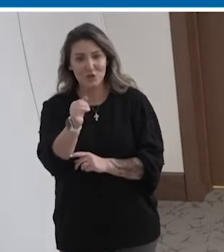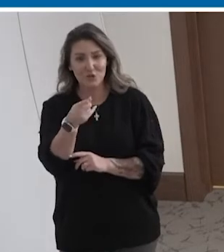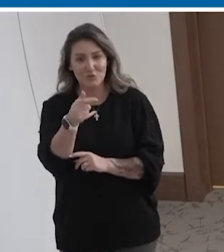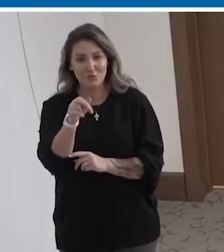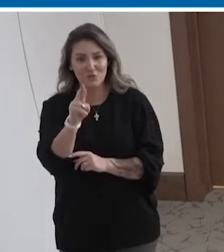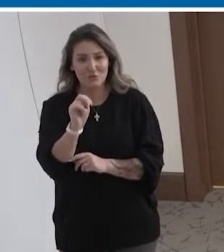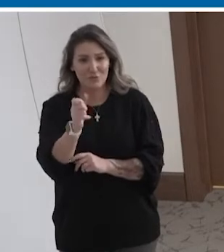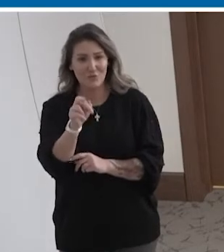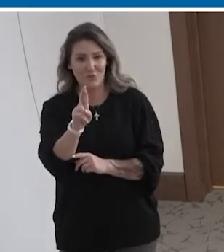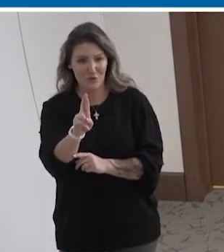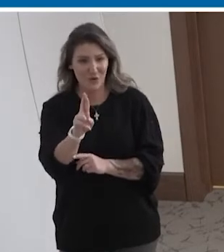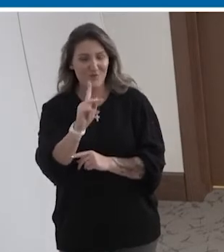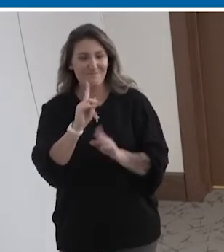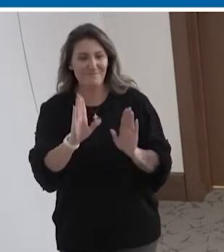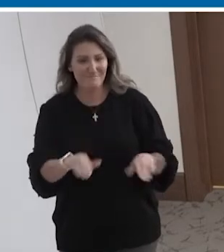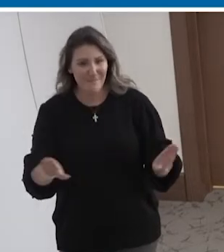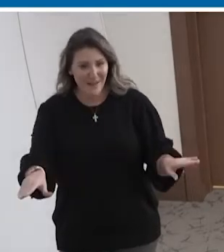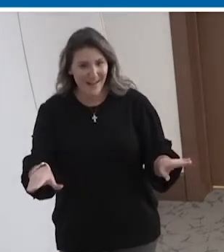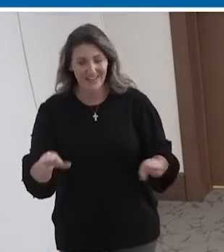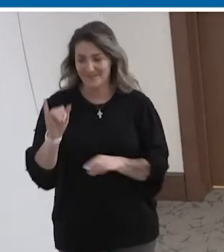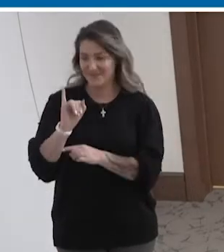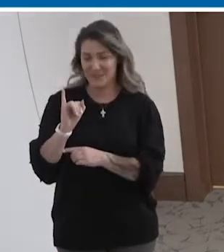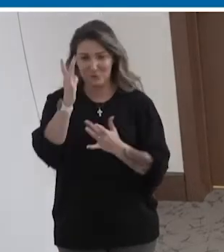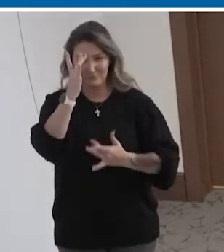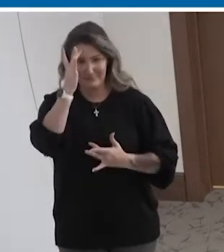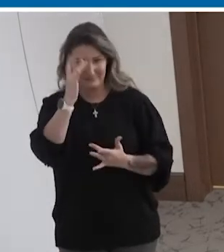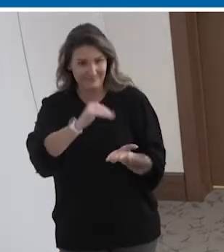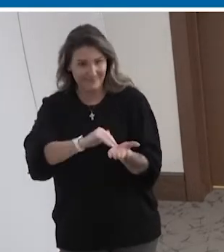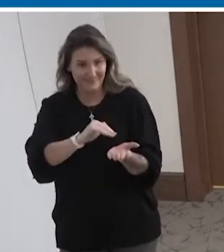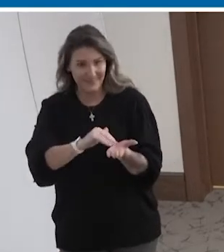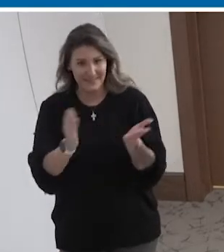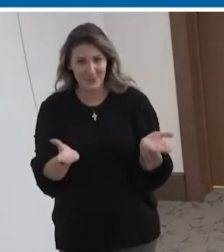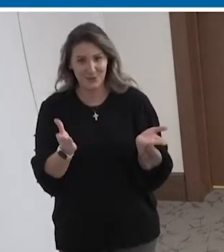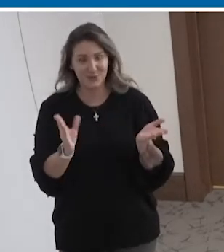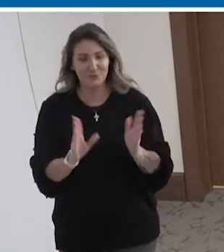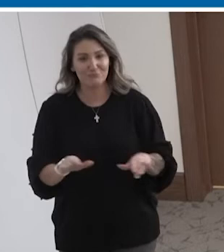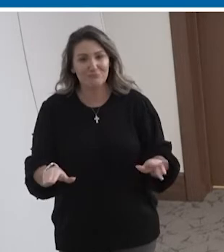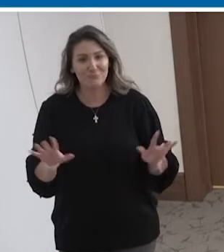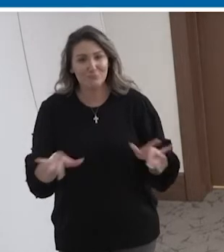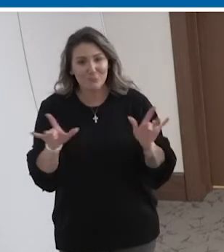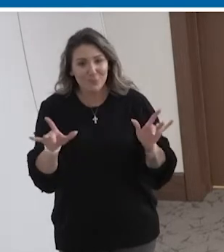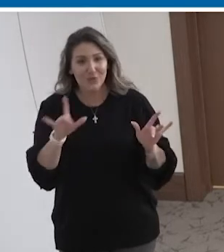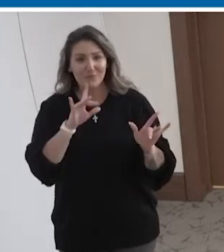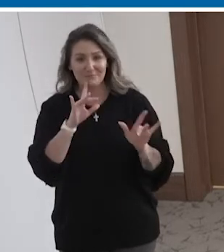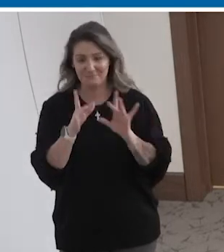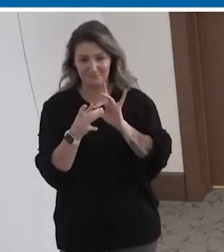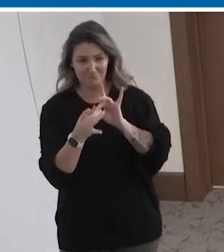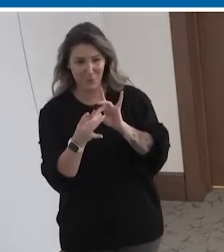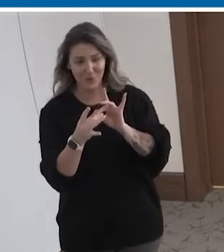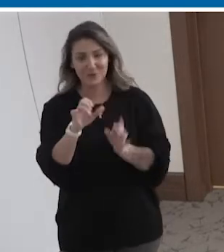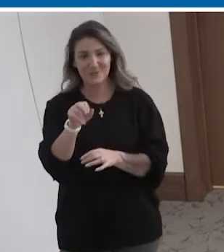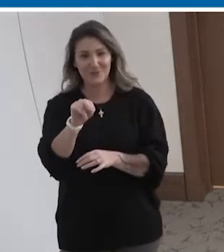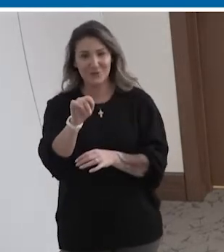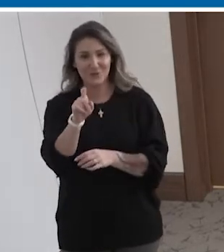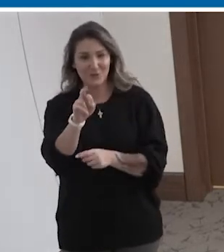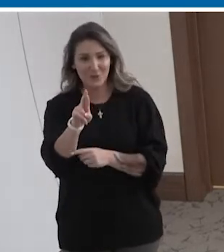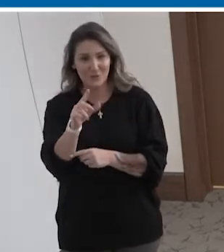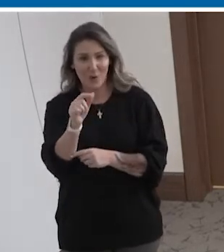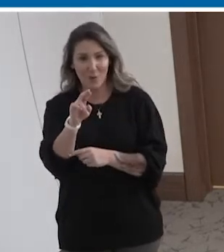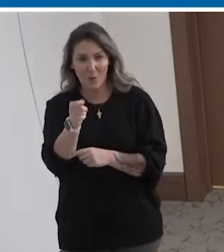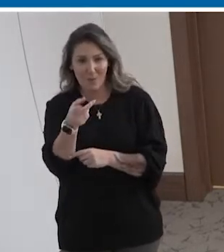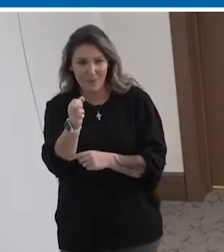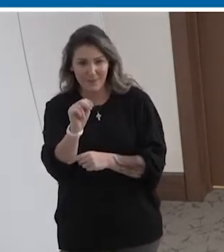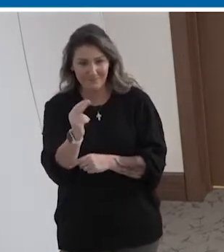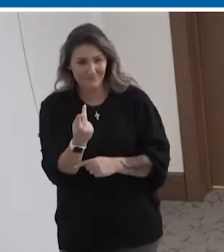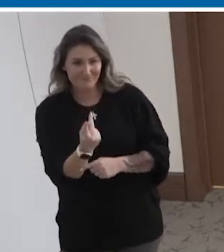infectious diseases physician at Children's Mercy. And my partner, Jennifer Goldman, and I who are going to be here to